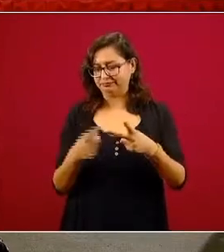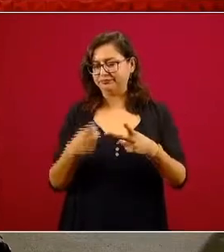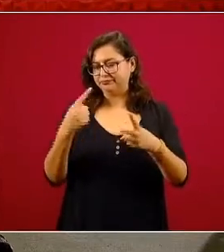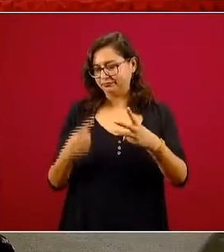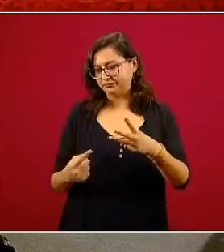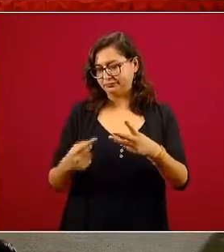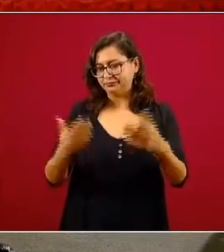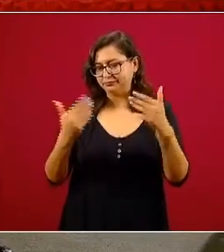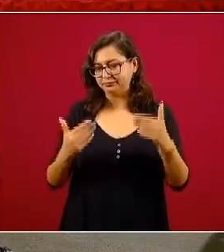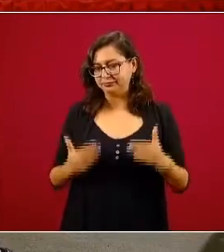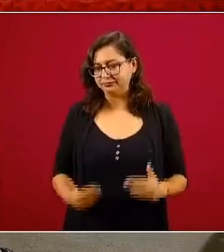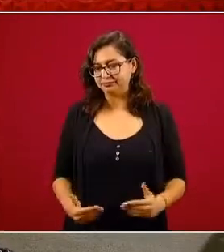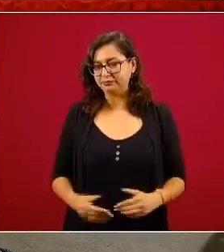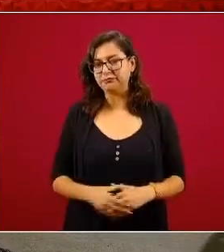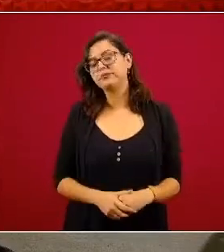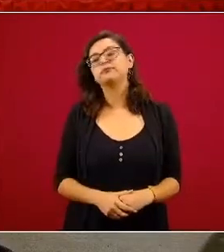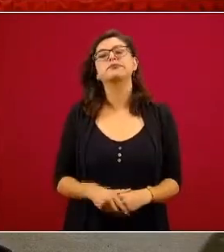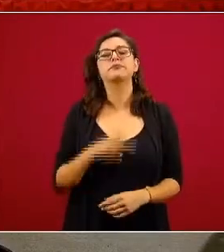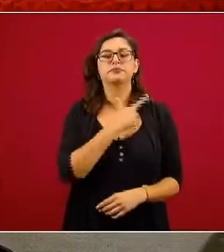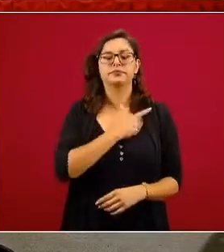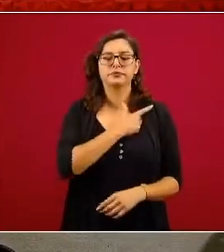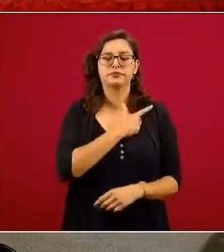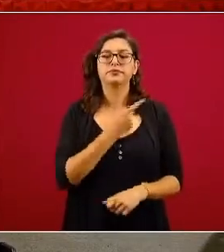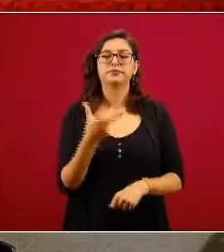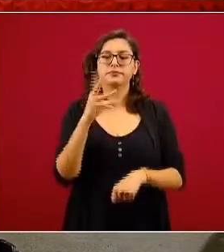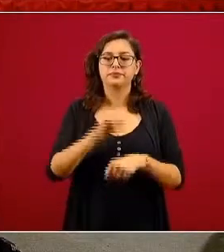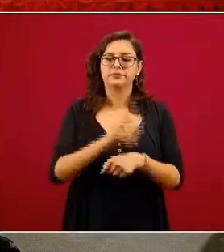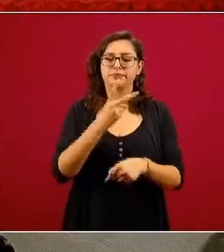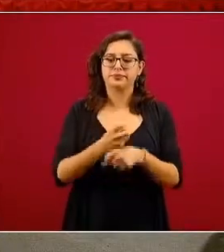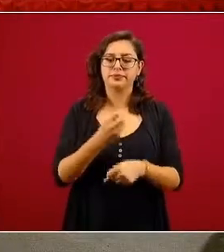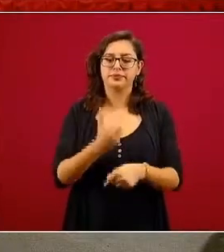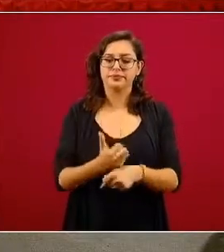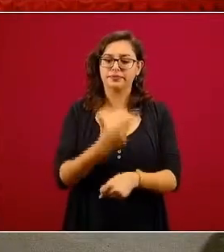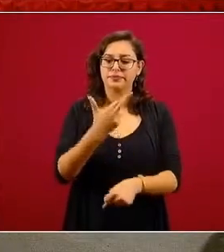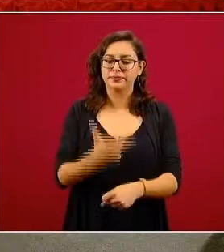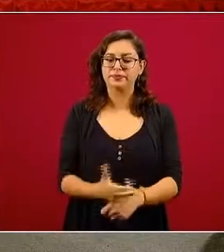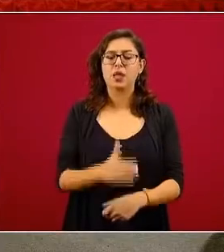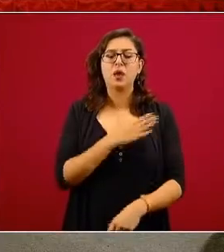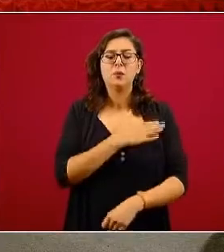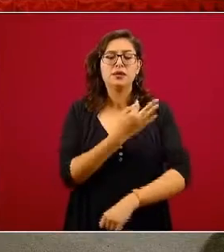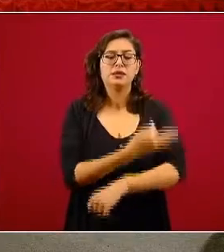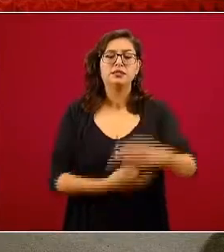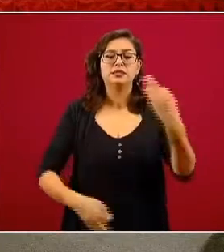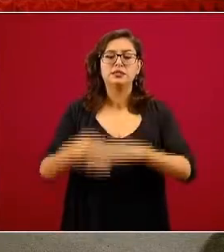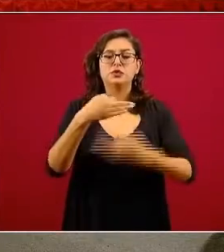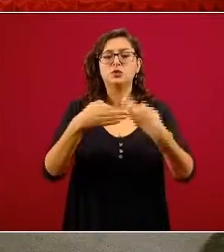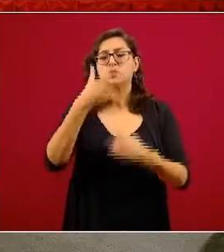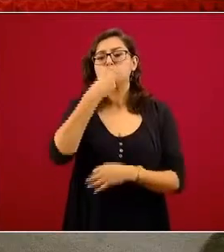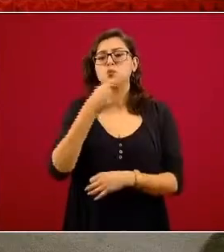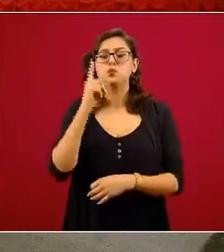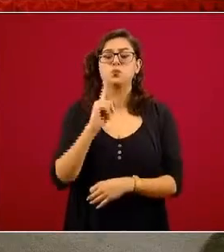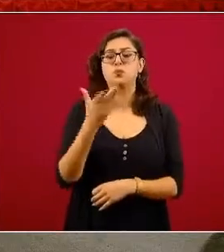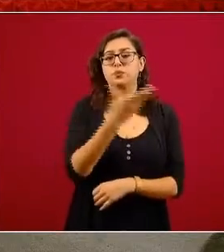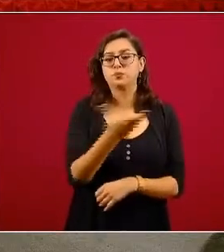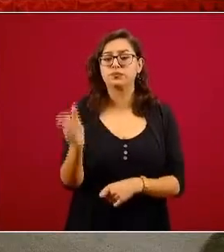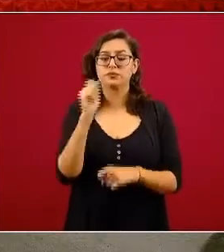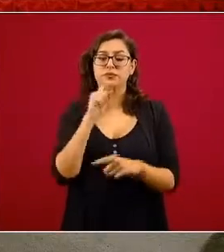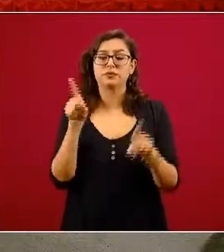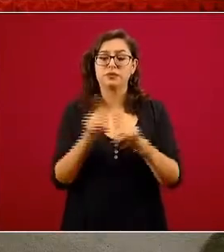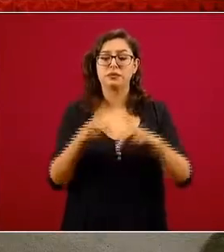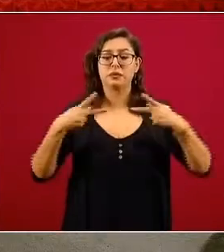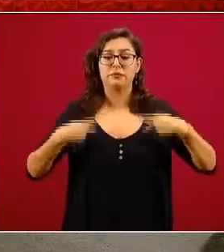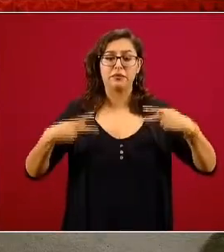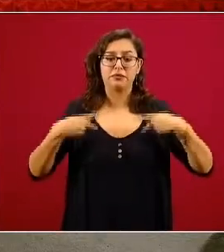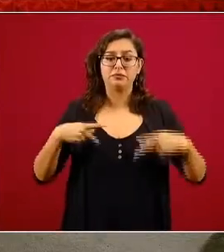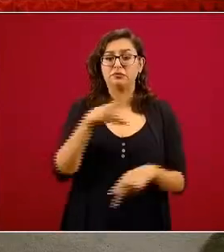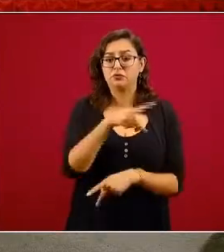su permiso, señor subsecretario. Muy buenas tardes a todas y todos, especialmente a las personas que nos ven